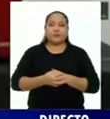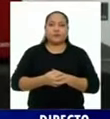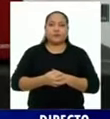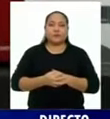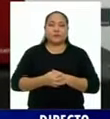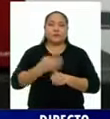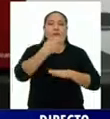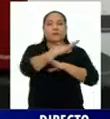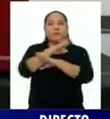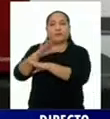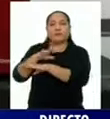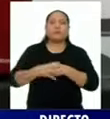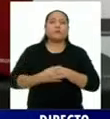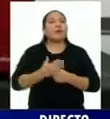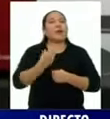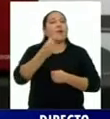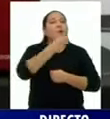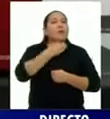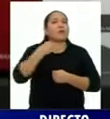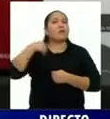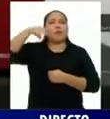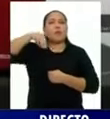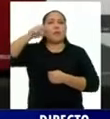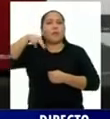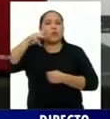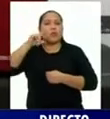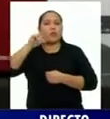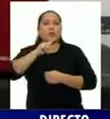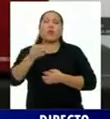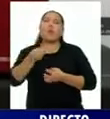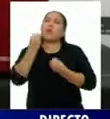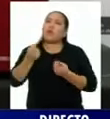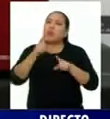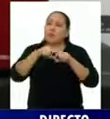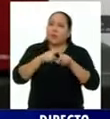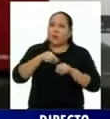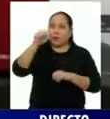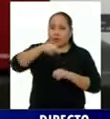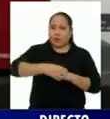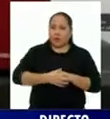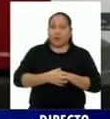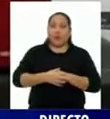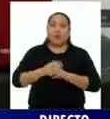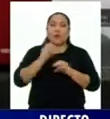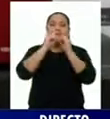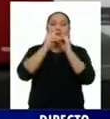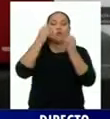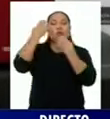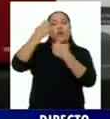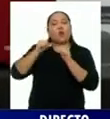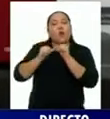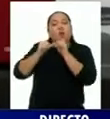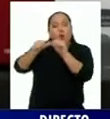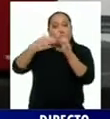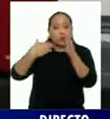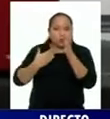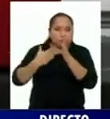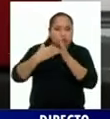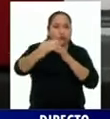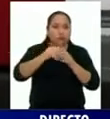Buenas tardes. Ministro Mendoza, ¿de qué depende que la recuperación económica se mantenga en el tiempo y logremos los